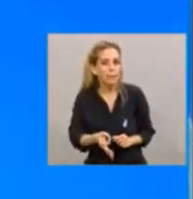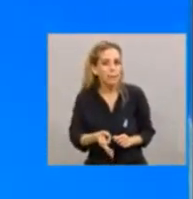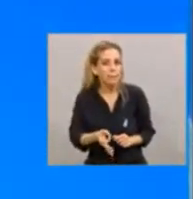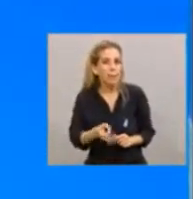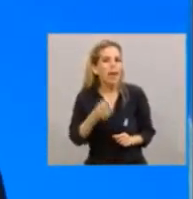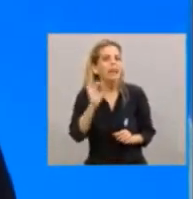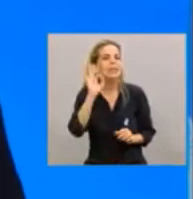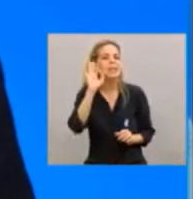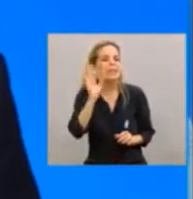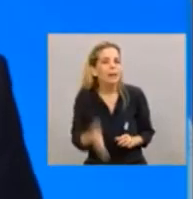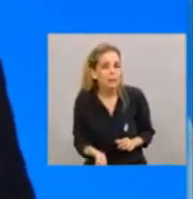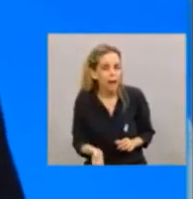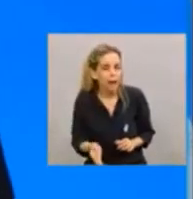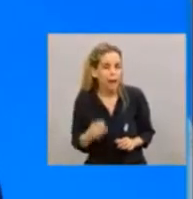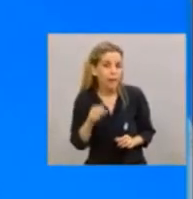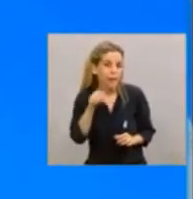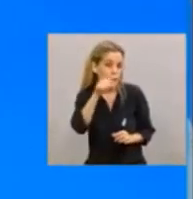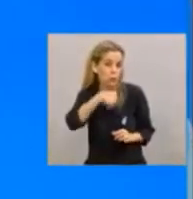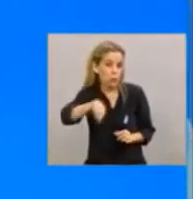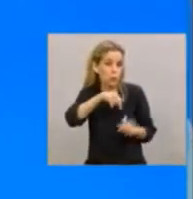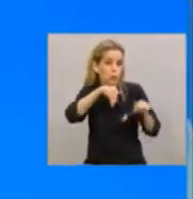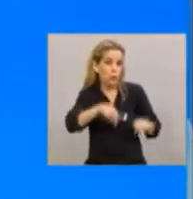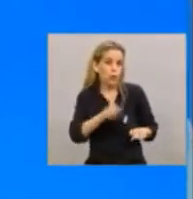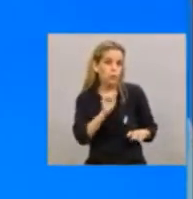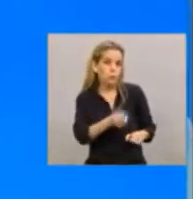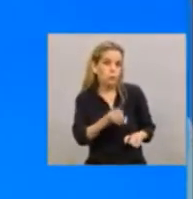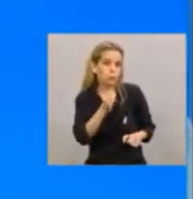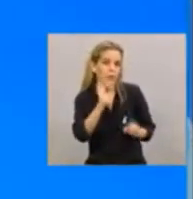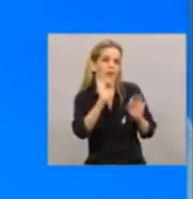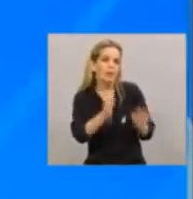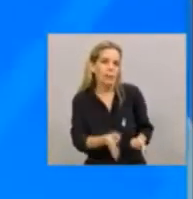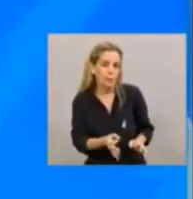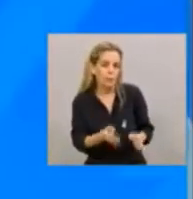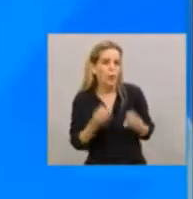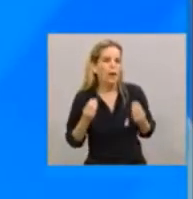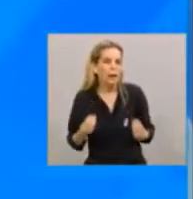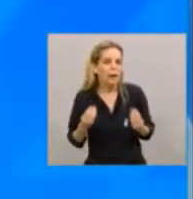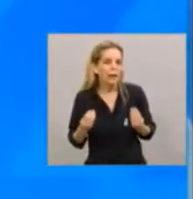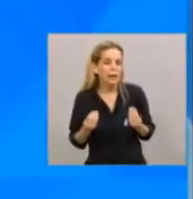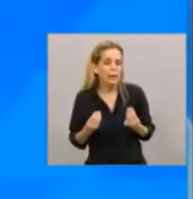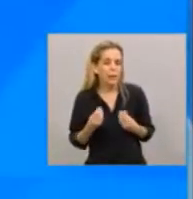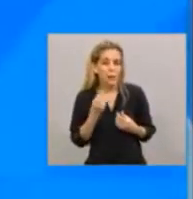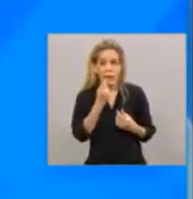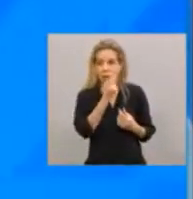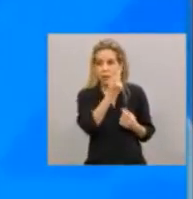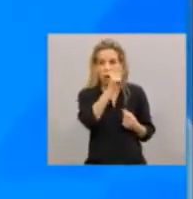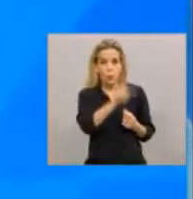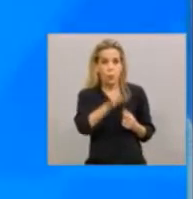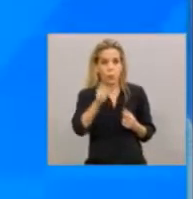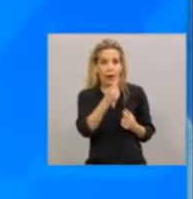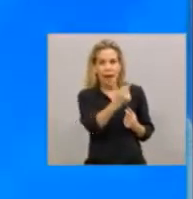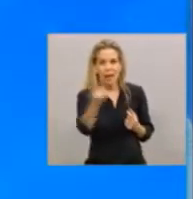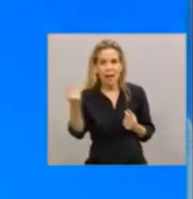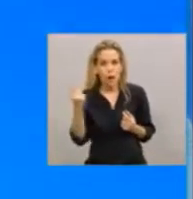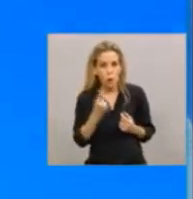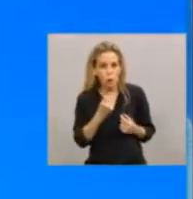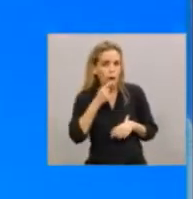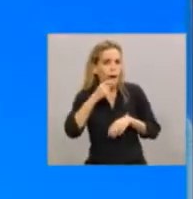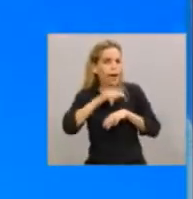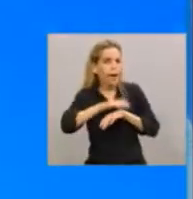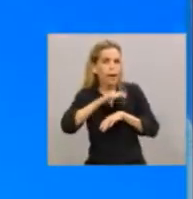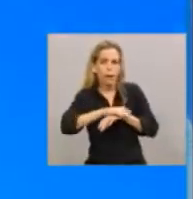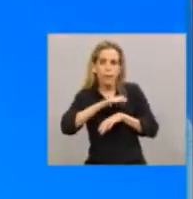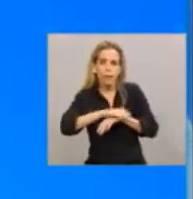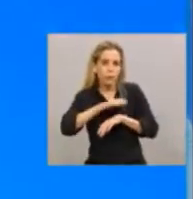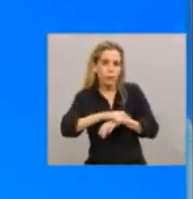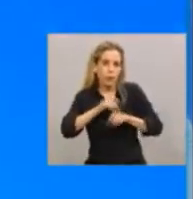en lo que nosotros hoy ya sabemos y es que cada uno de nosotros es artífice de su propio